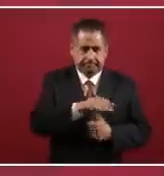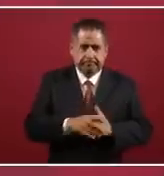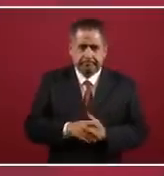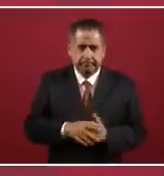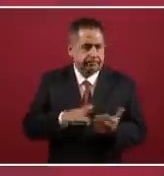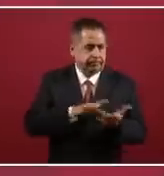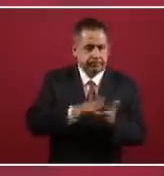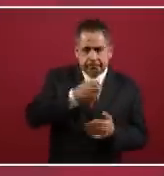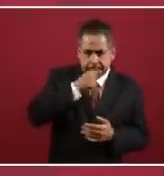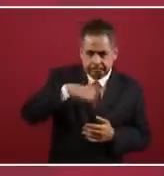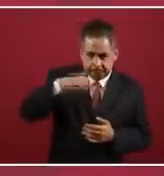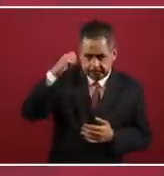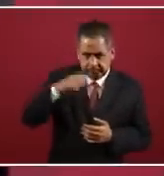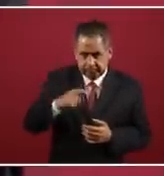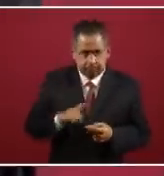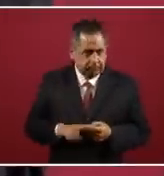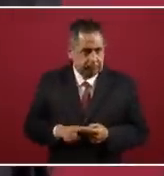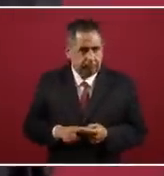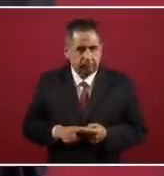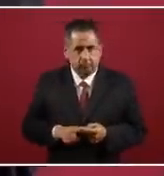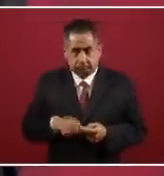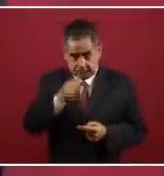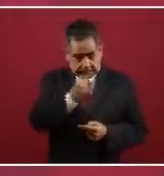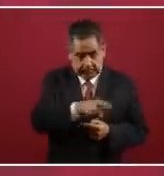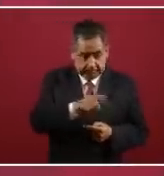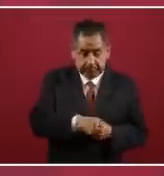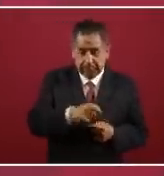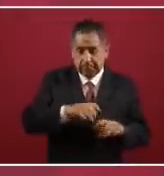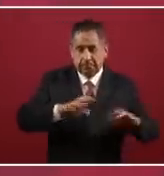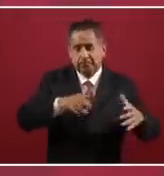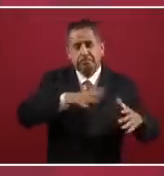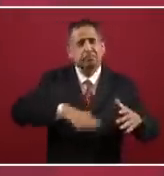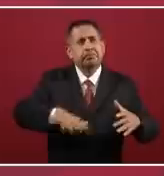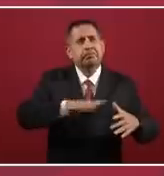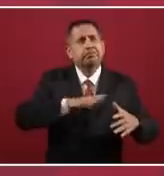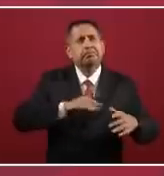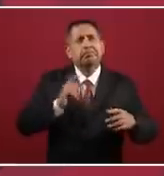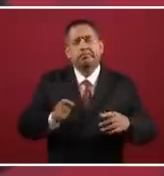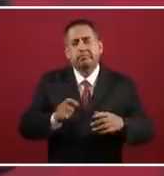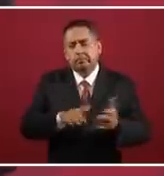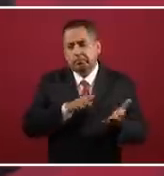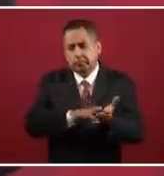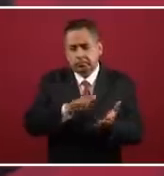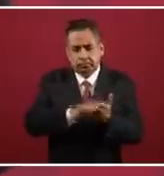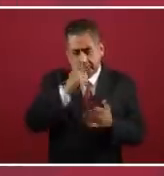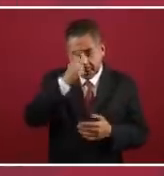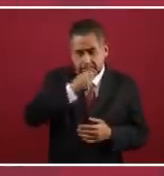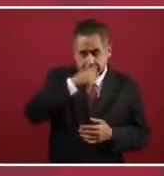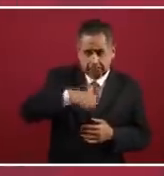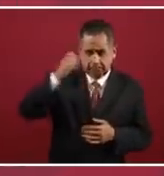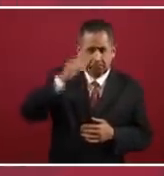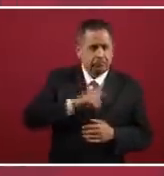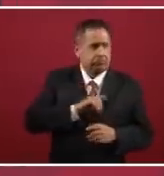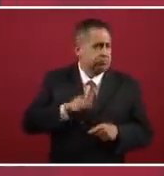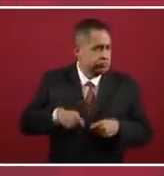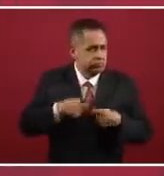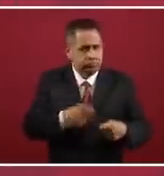a adultos mayores, ahí en la Mixteca. El apoyo a adultos mayores se está